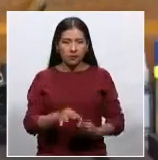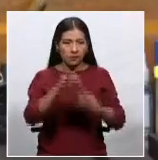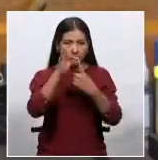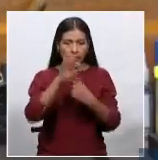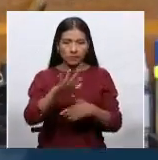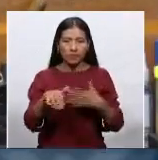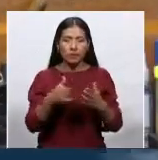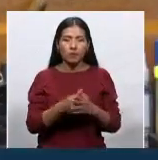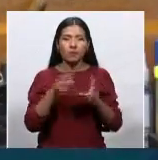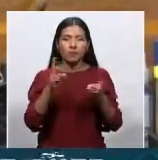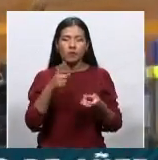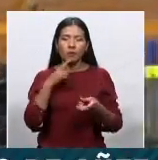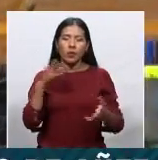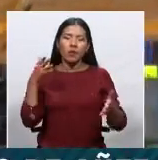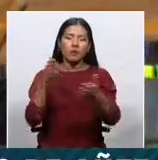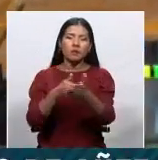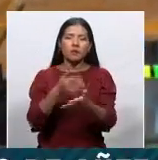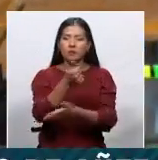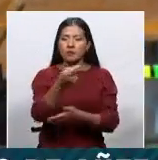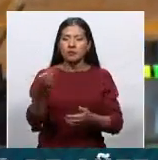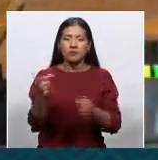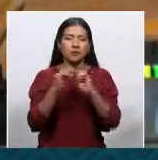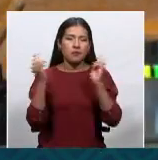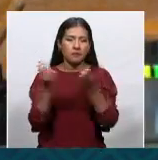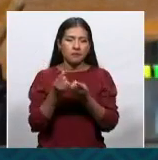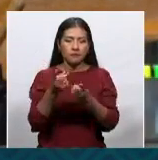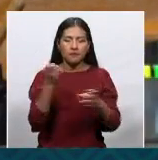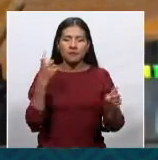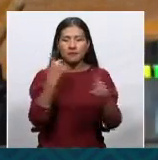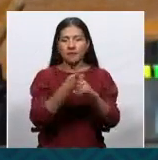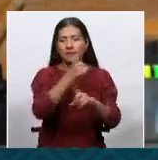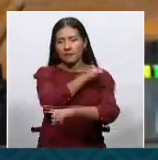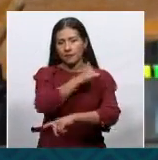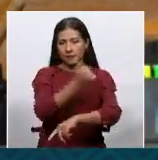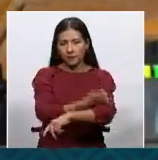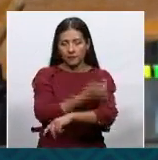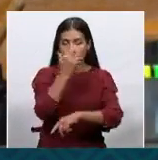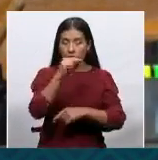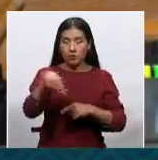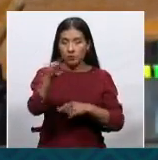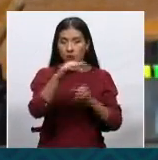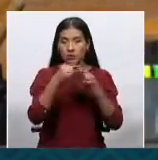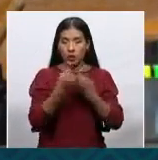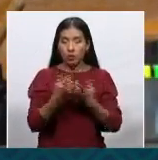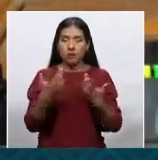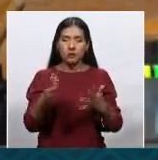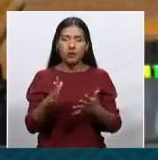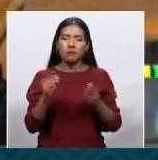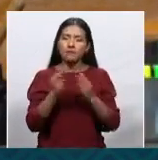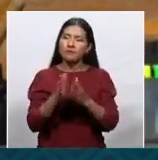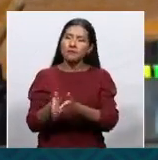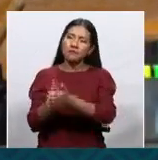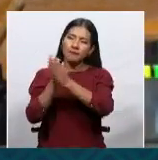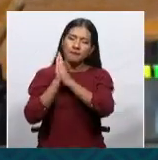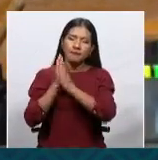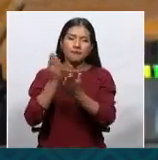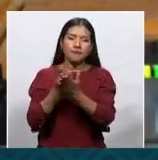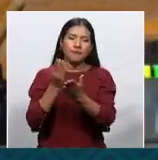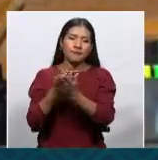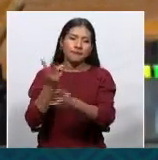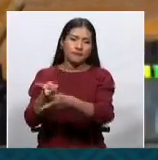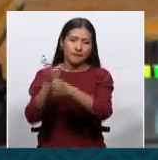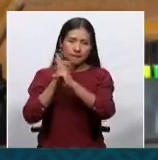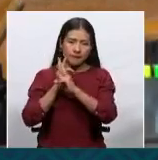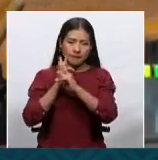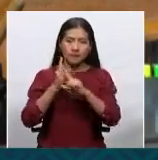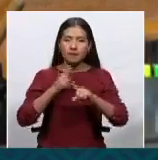contra las exautoridades, porque primero se solicitó el crédito, reitero, sin haber hecho las gestiones